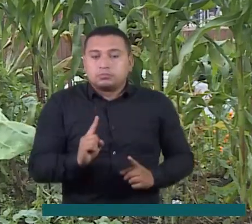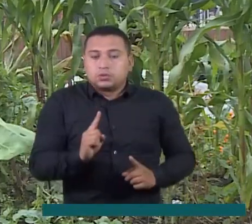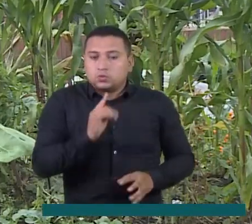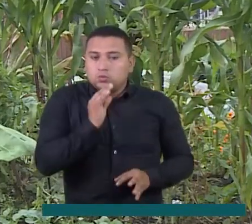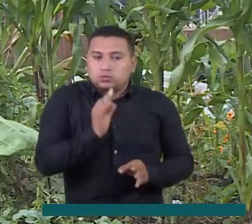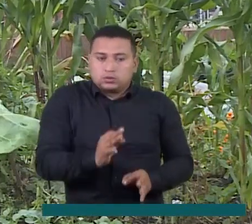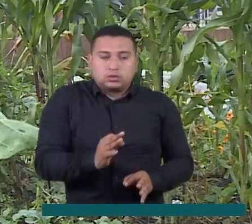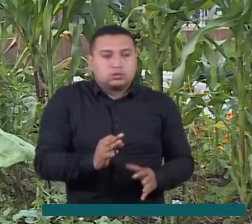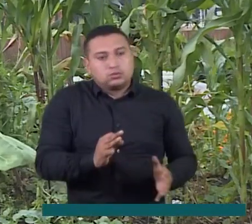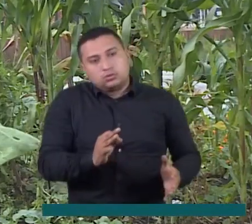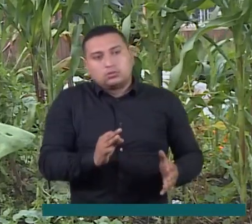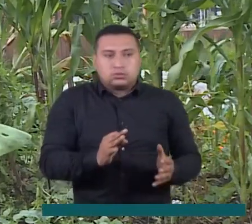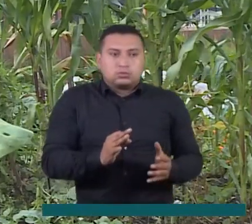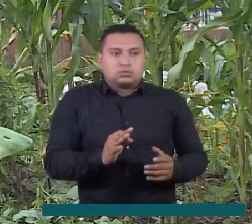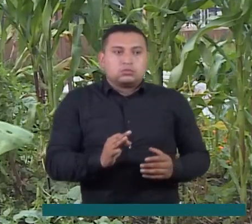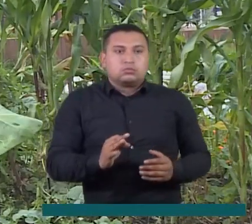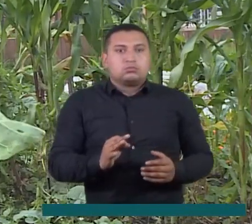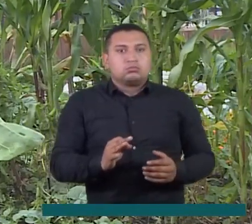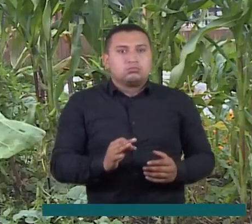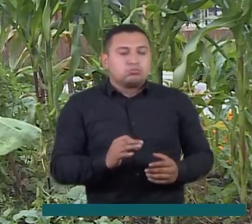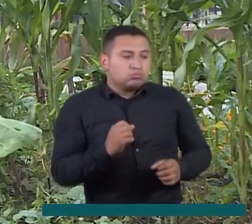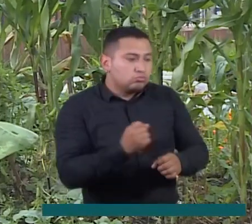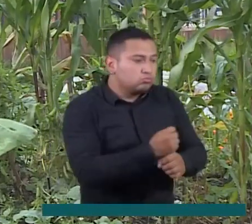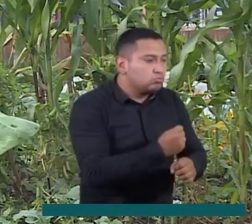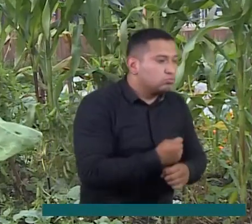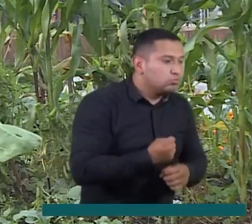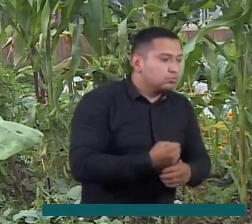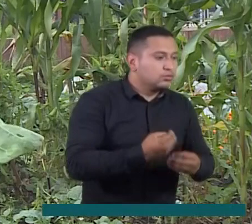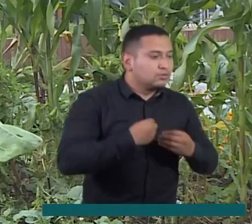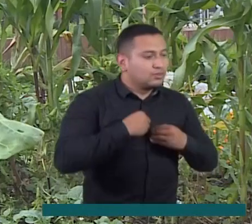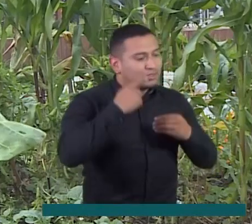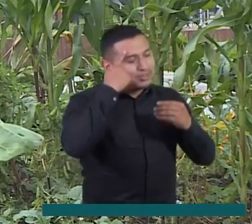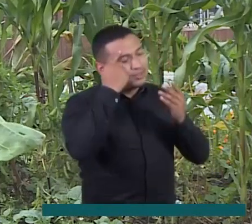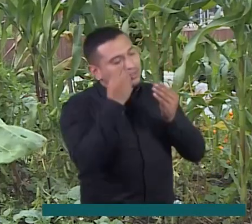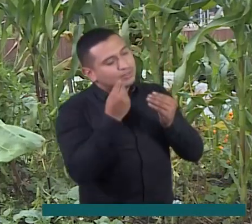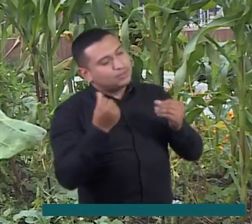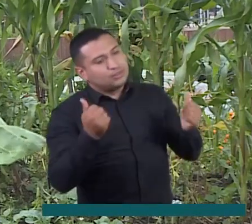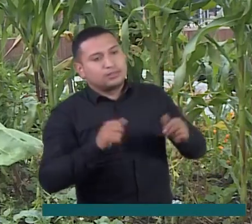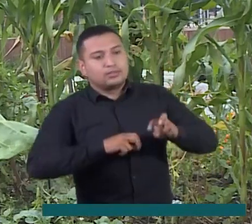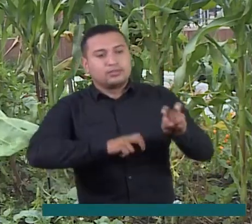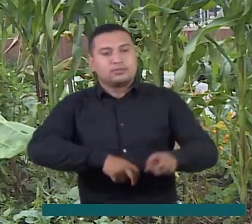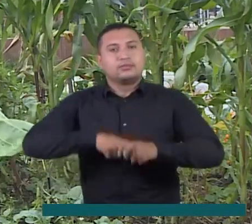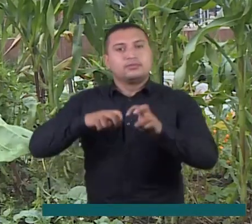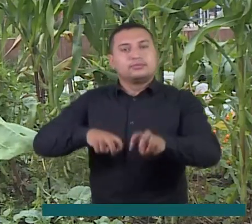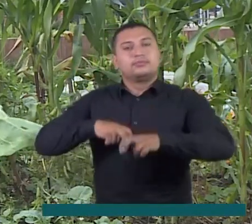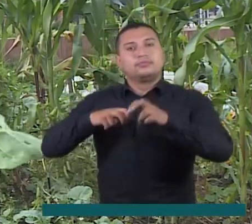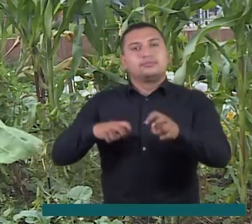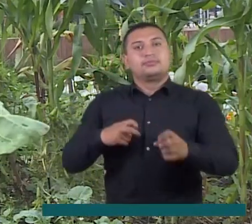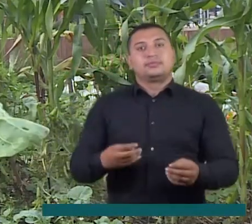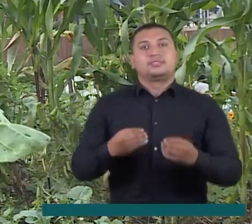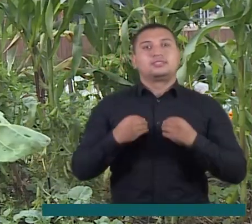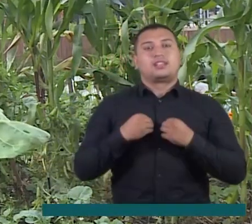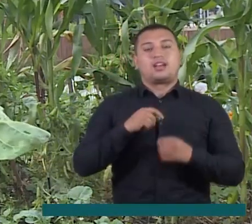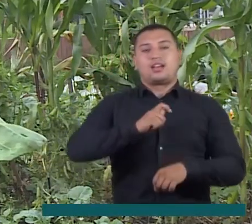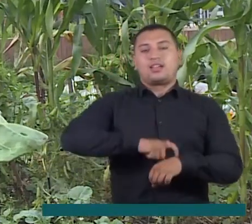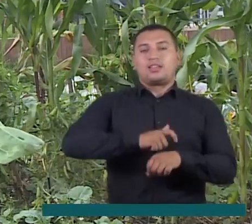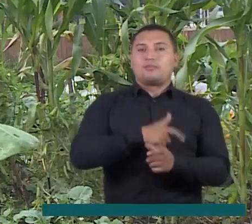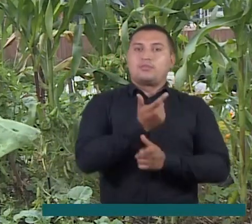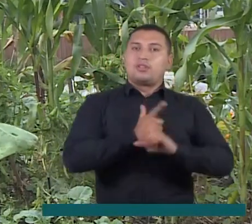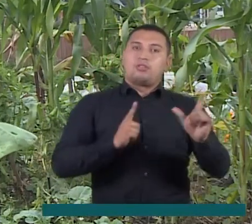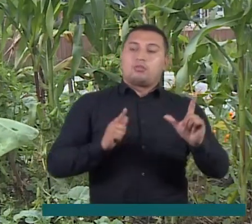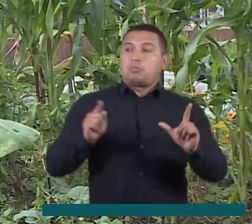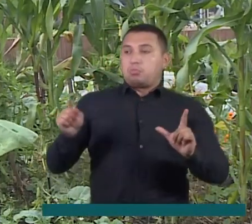que lo relaja a uno mucho, en este caso como las huertas. Es algo que a uno lo relaja, uno ocupa su tiempo, mientras ellos puede que estén